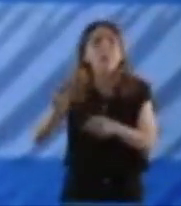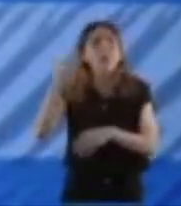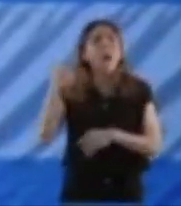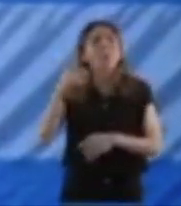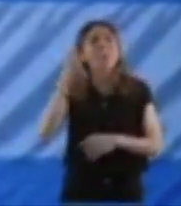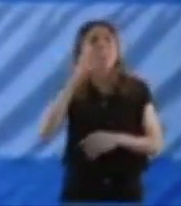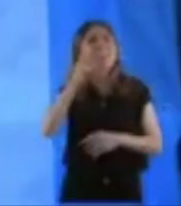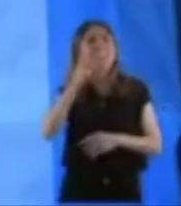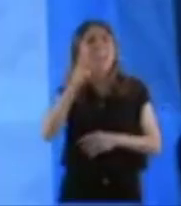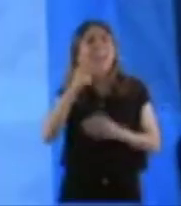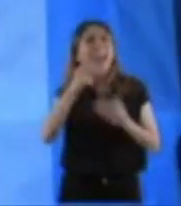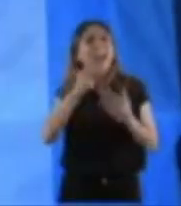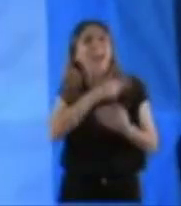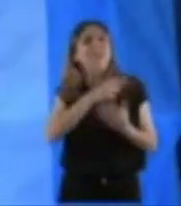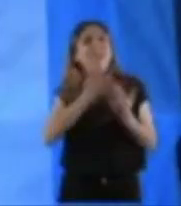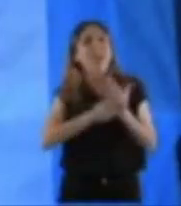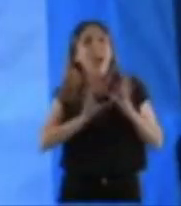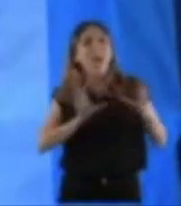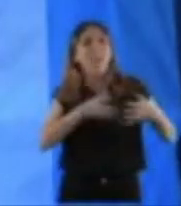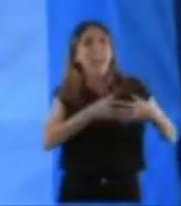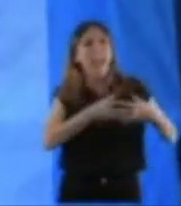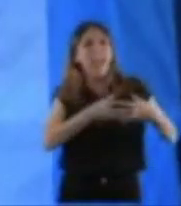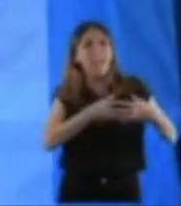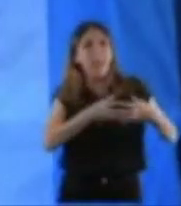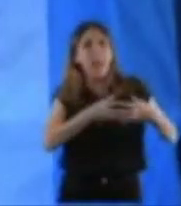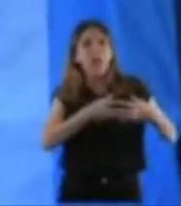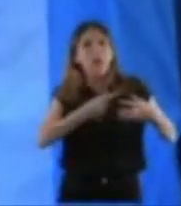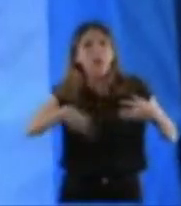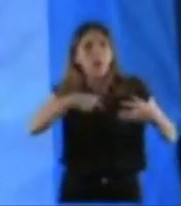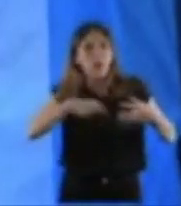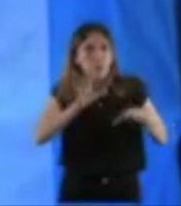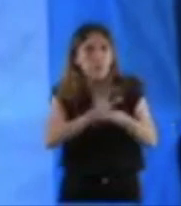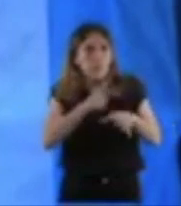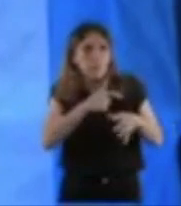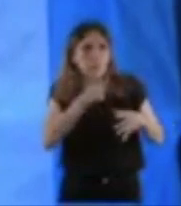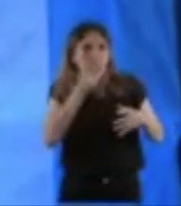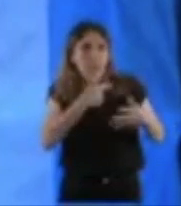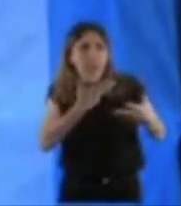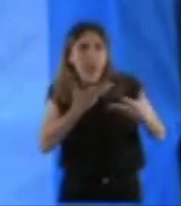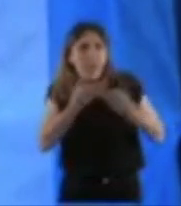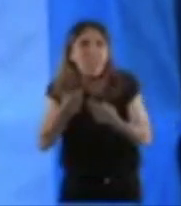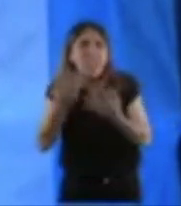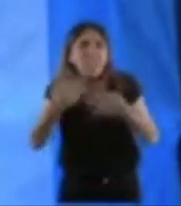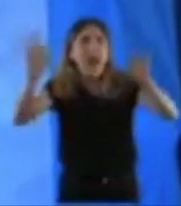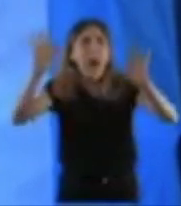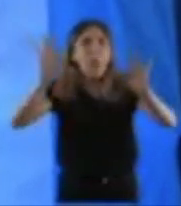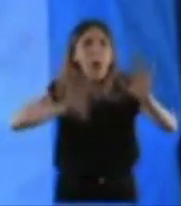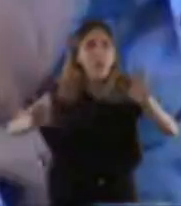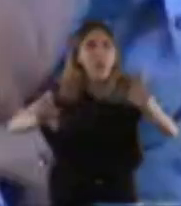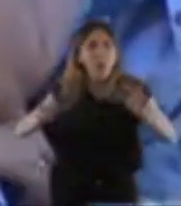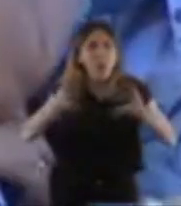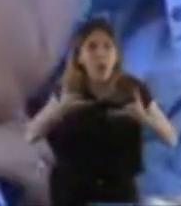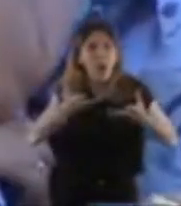gabinete, salíamos a desendeudar nuestro país. Y lo desendeudó.